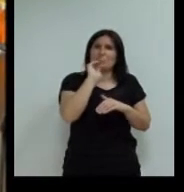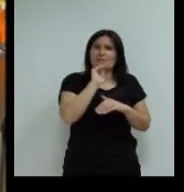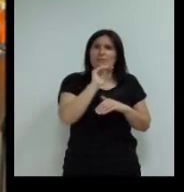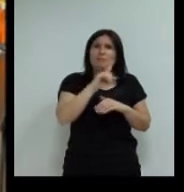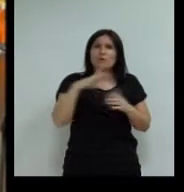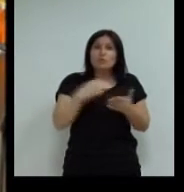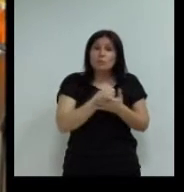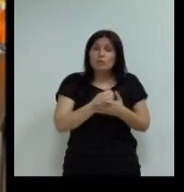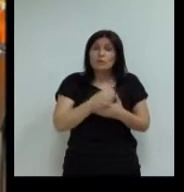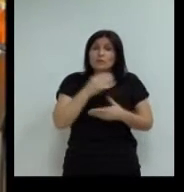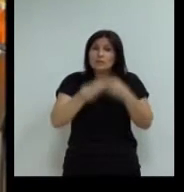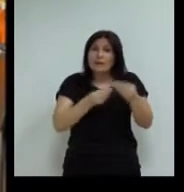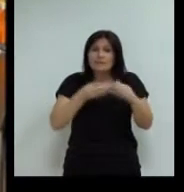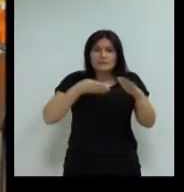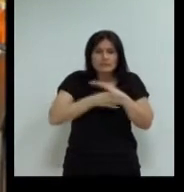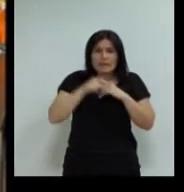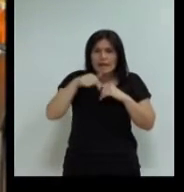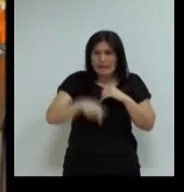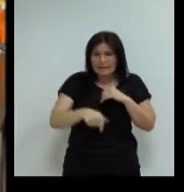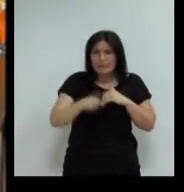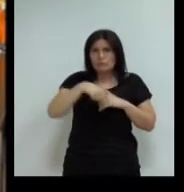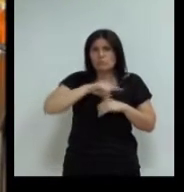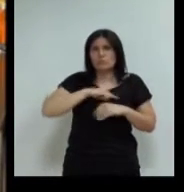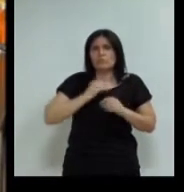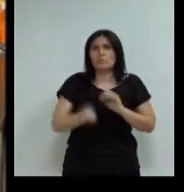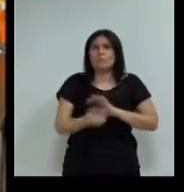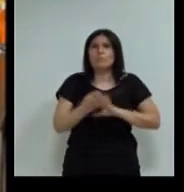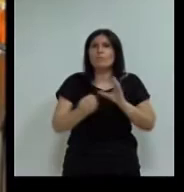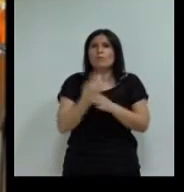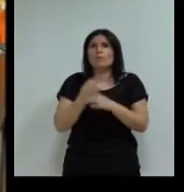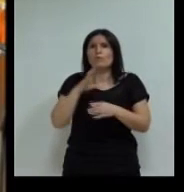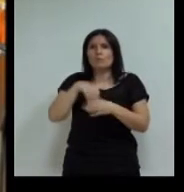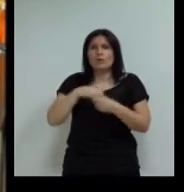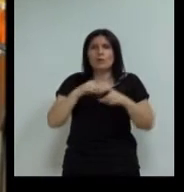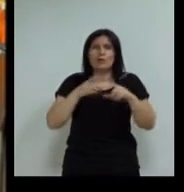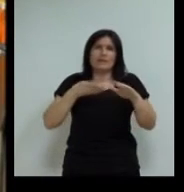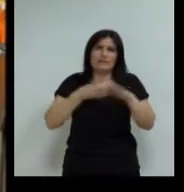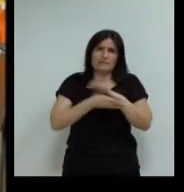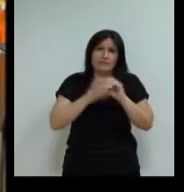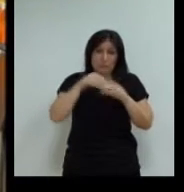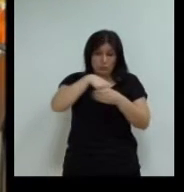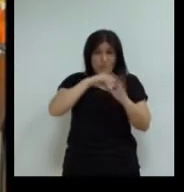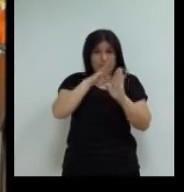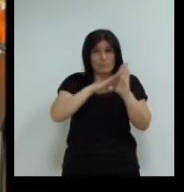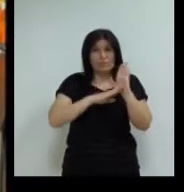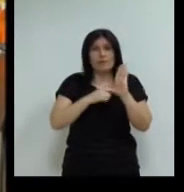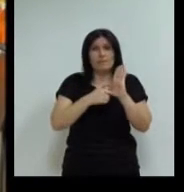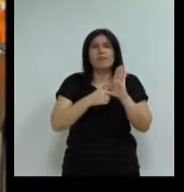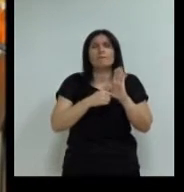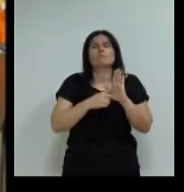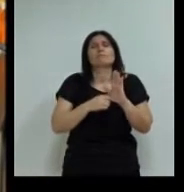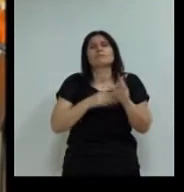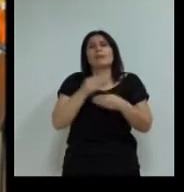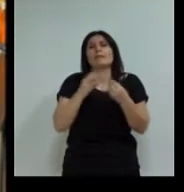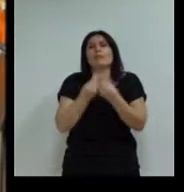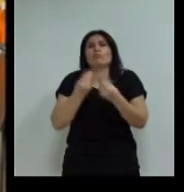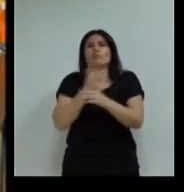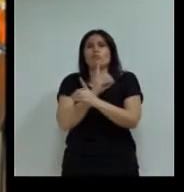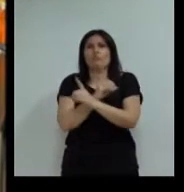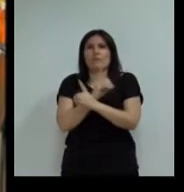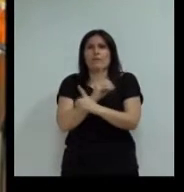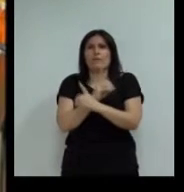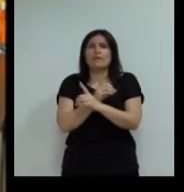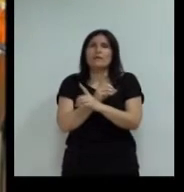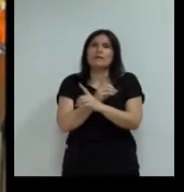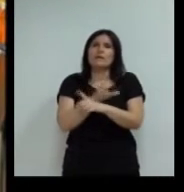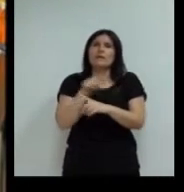produce la accesibilidad aquí, y que nosotros hemos producido la accesibilidad dentro del programa, acaba esa accesibilidad en el DVD. Eterna pelea